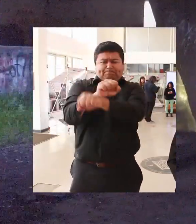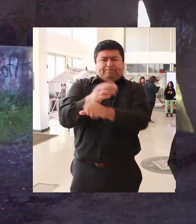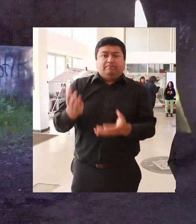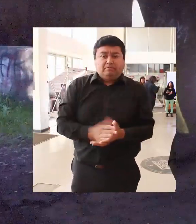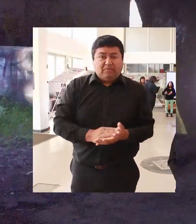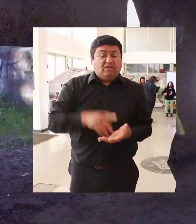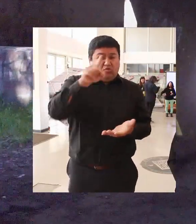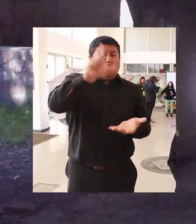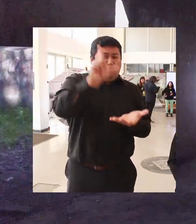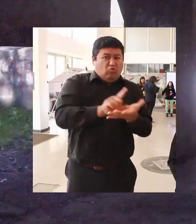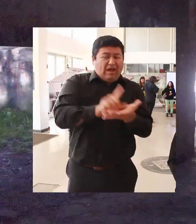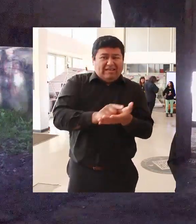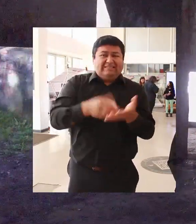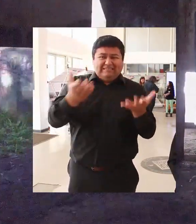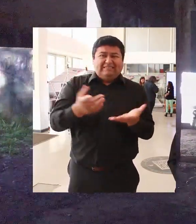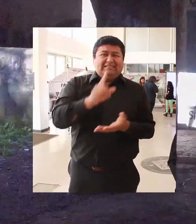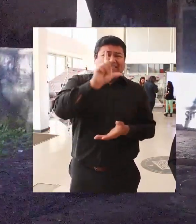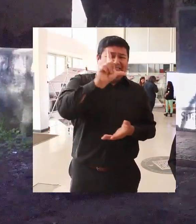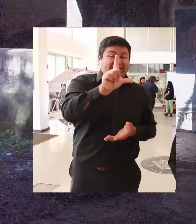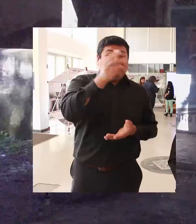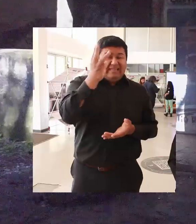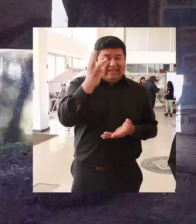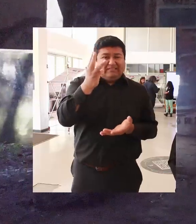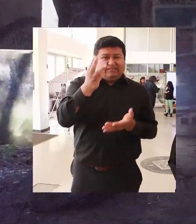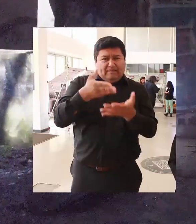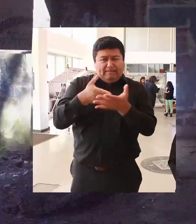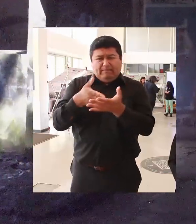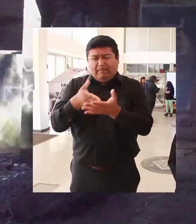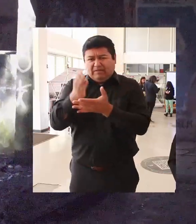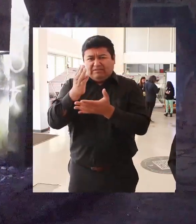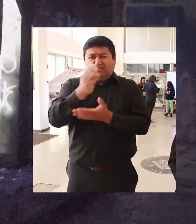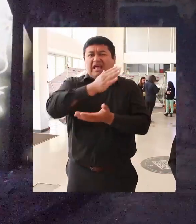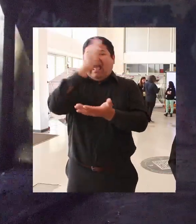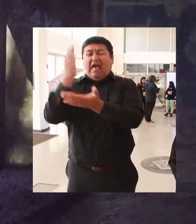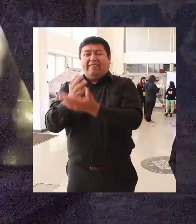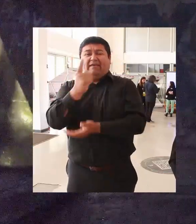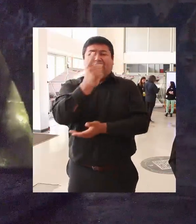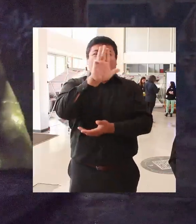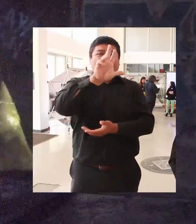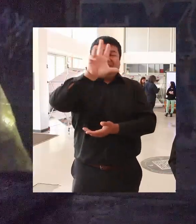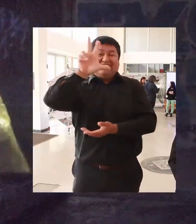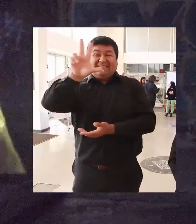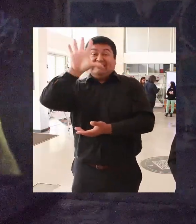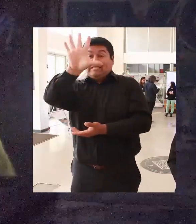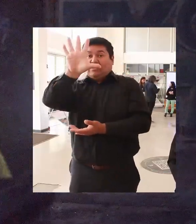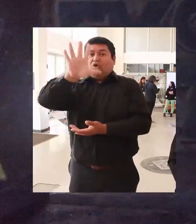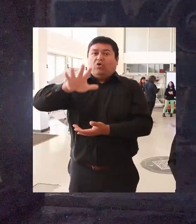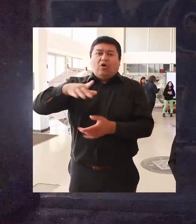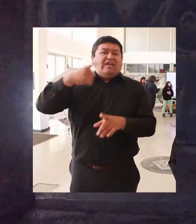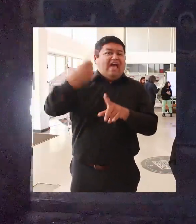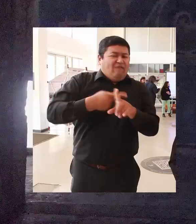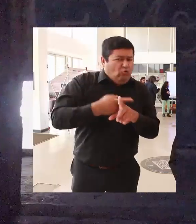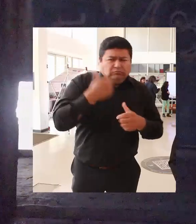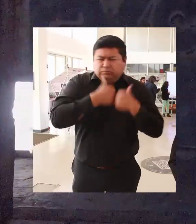funcionó como centro de detención y tortura desde el año 73 hasta el año 85. Por lo tanto, es un